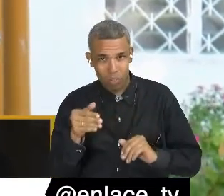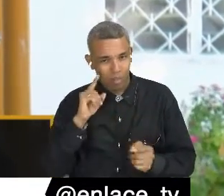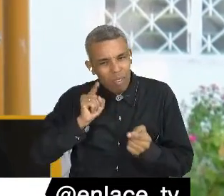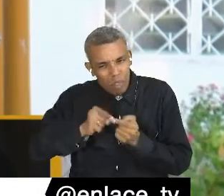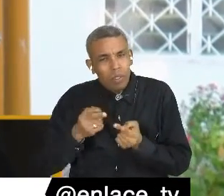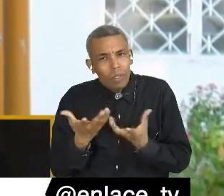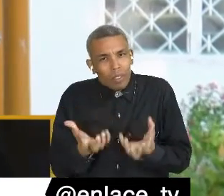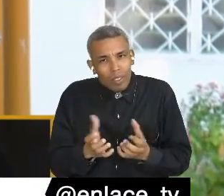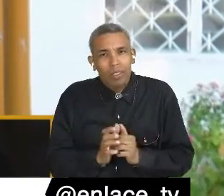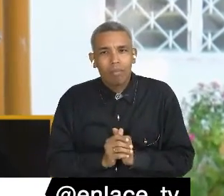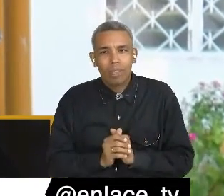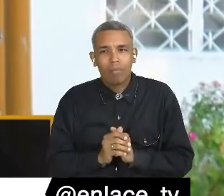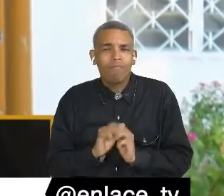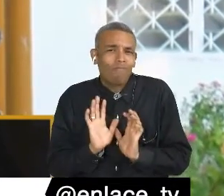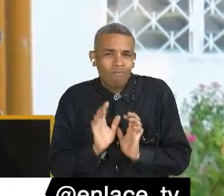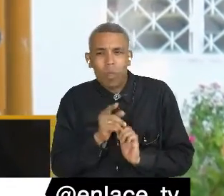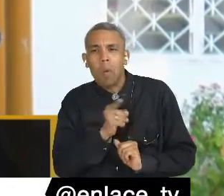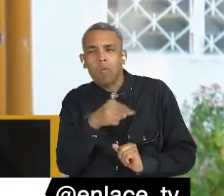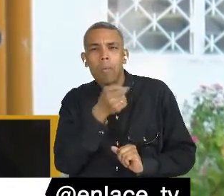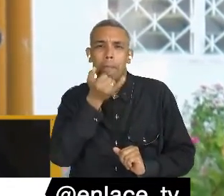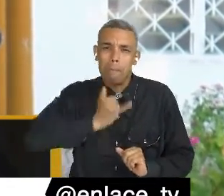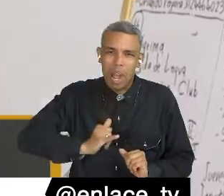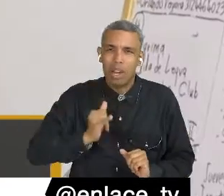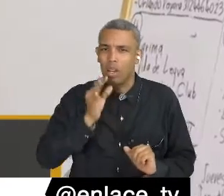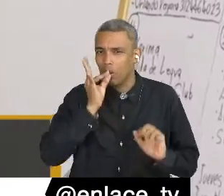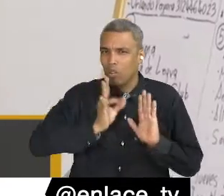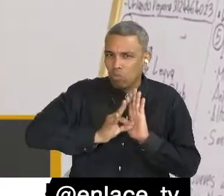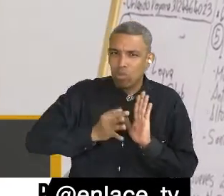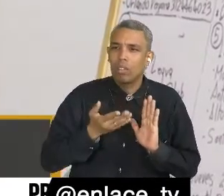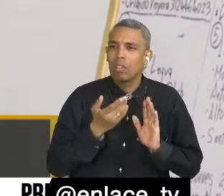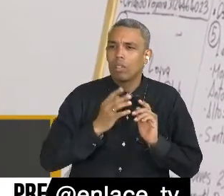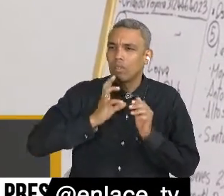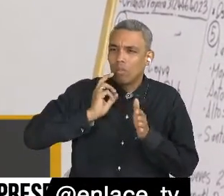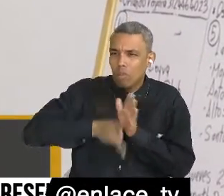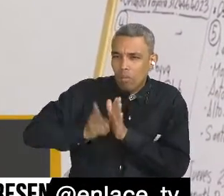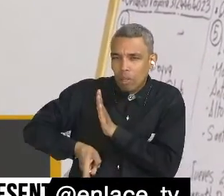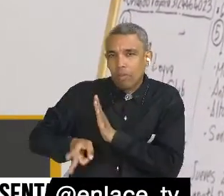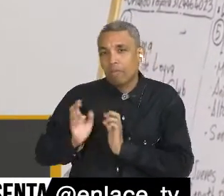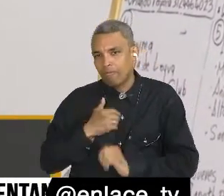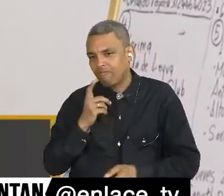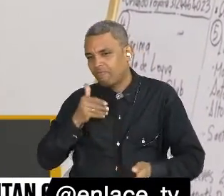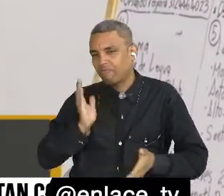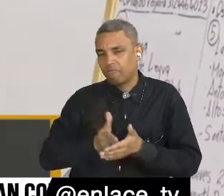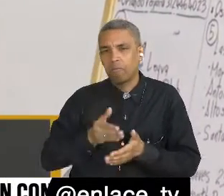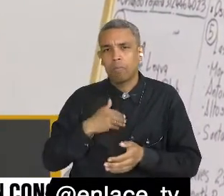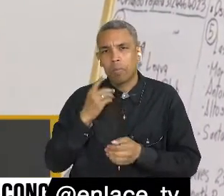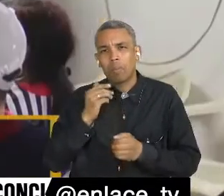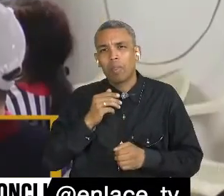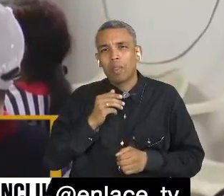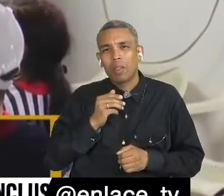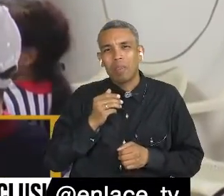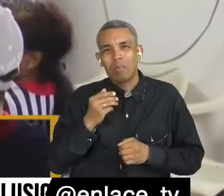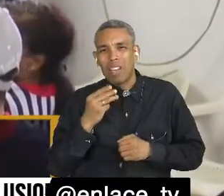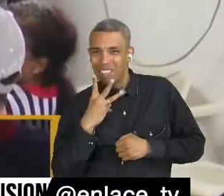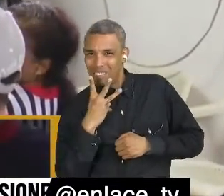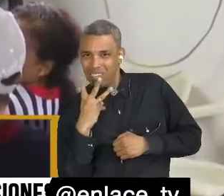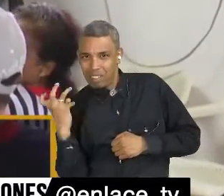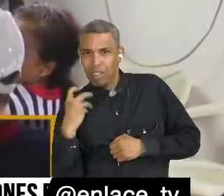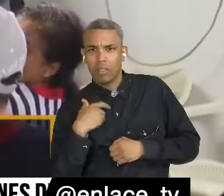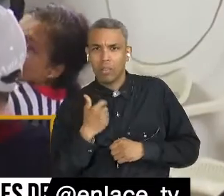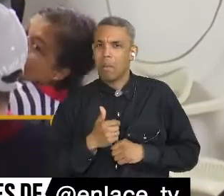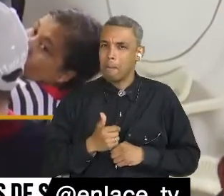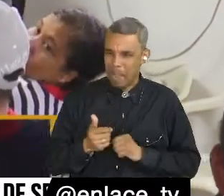pues de combatir algunos fenómenos delincuenciales que se nos estaban presentando. Más de 300 uniformados participan de los operativos y hacen parte del pie de fuerza